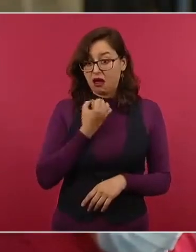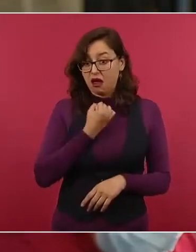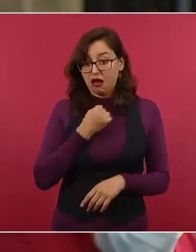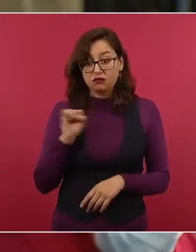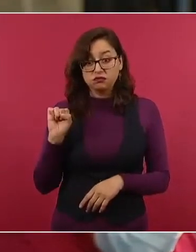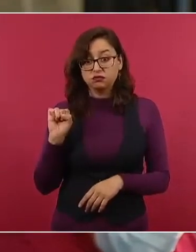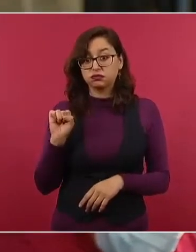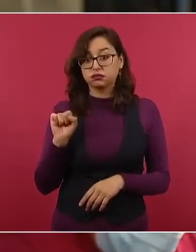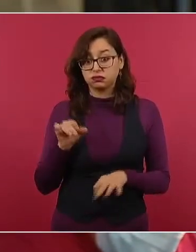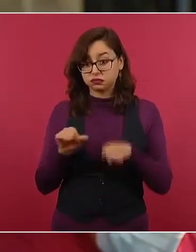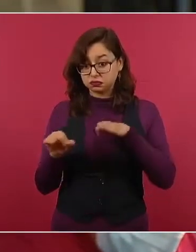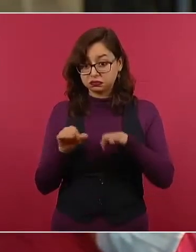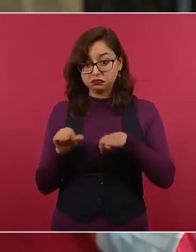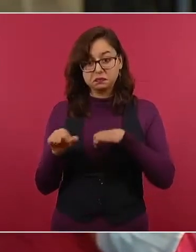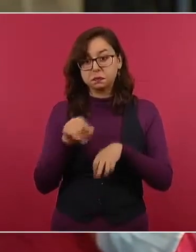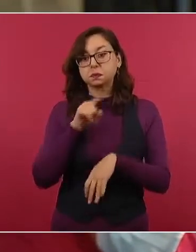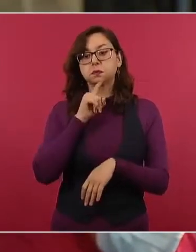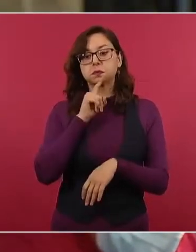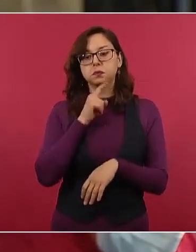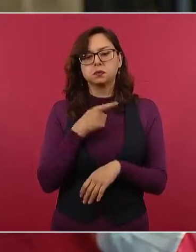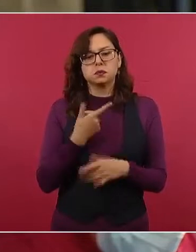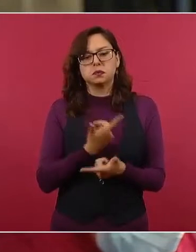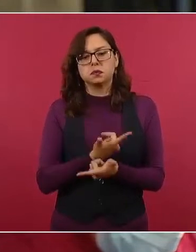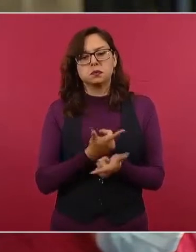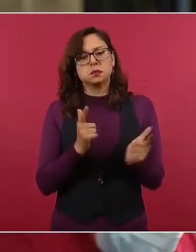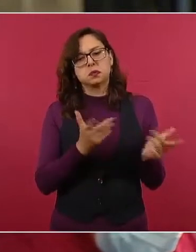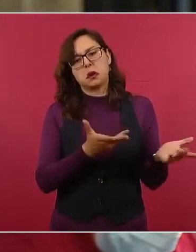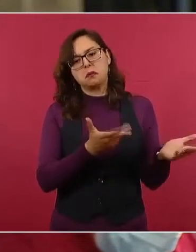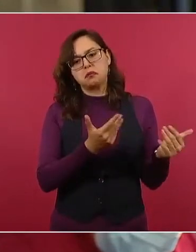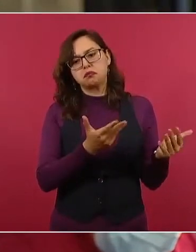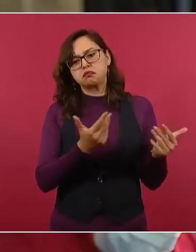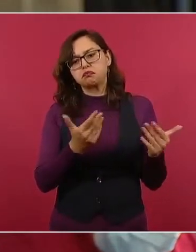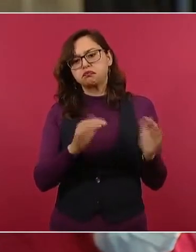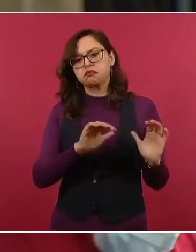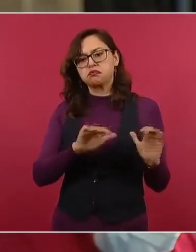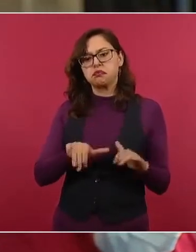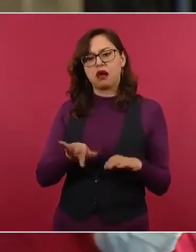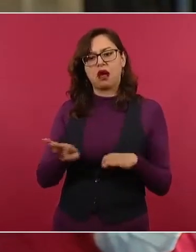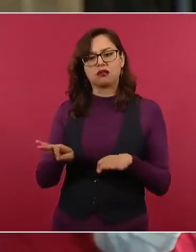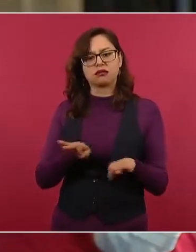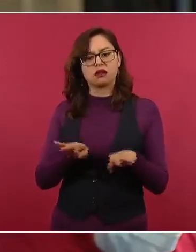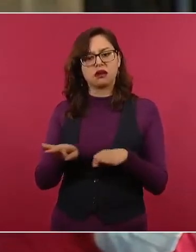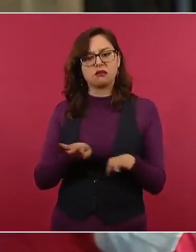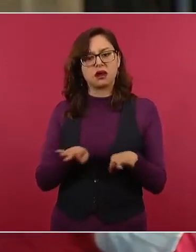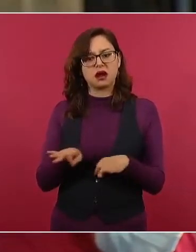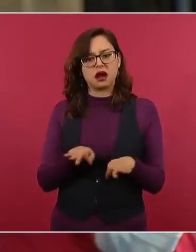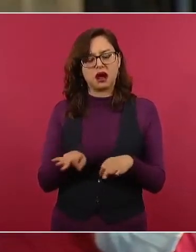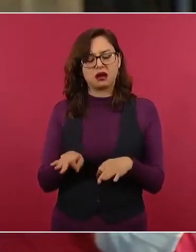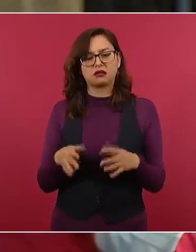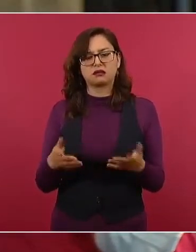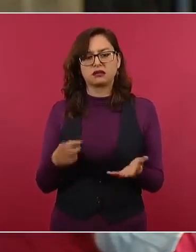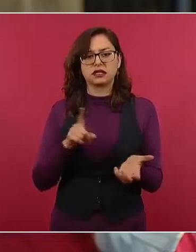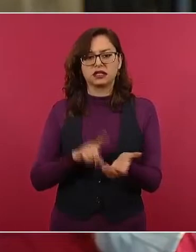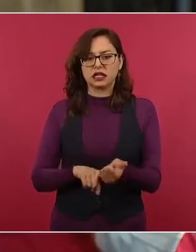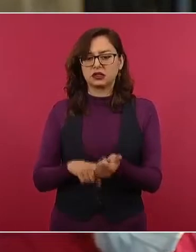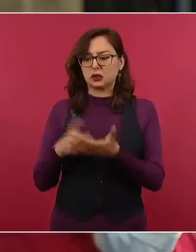anomalía que tienen de trabajo. Las empresas que dan los servicios a la carga y a los buques, que